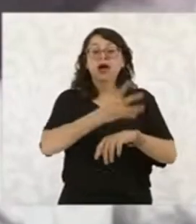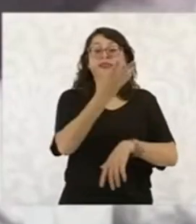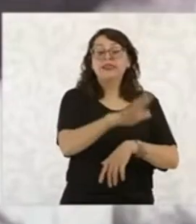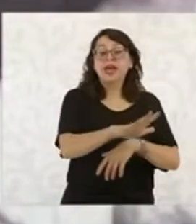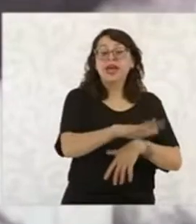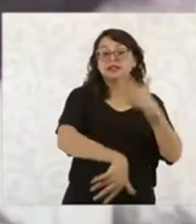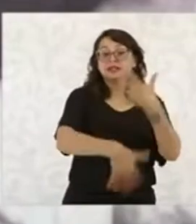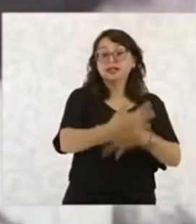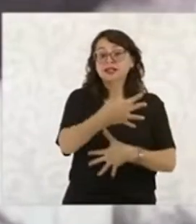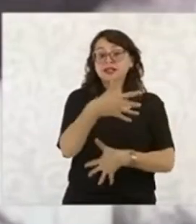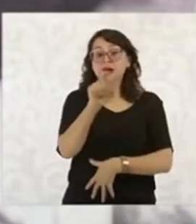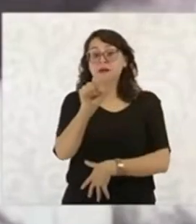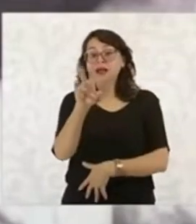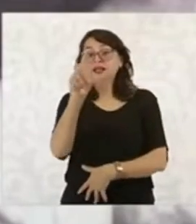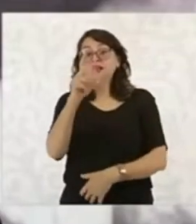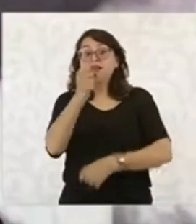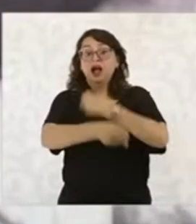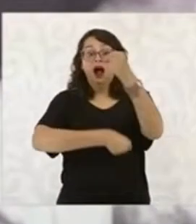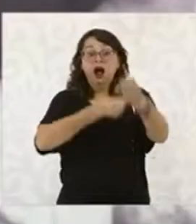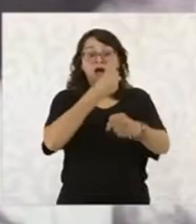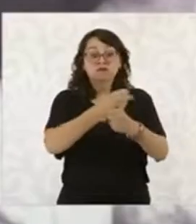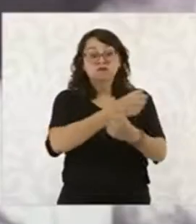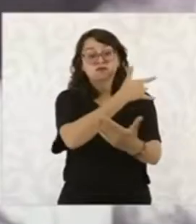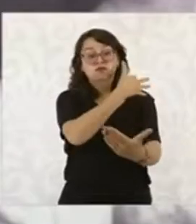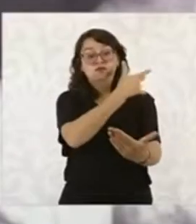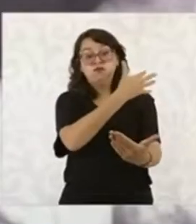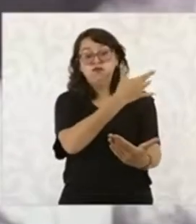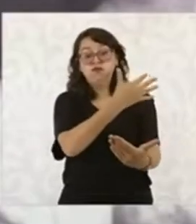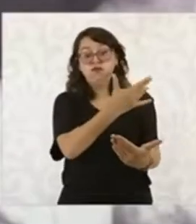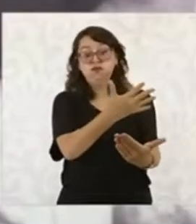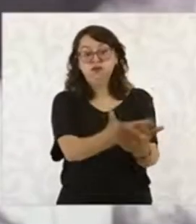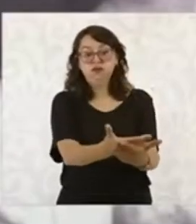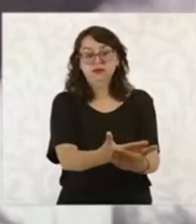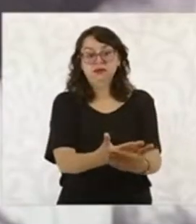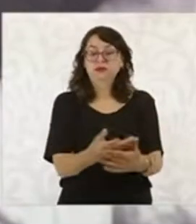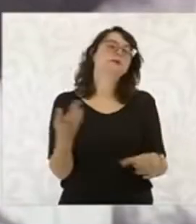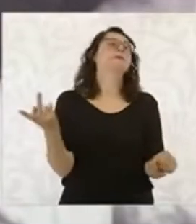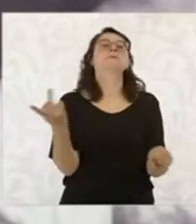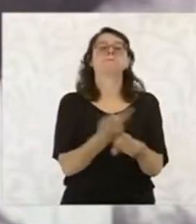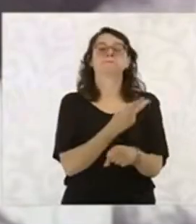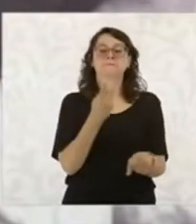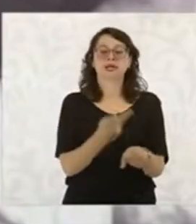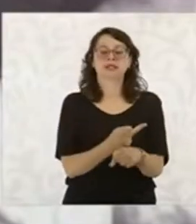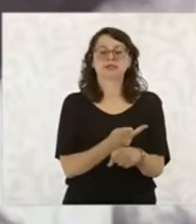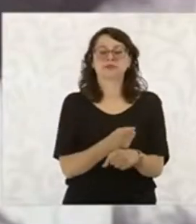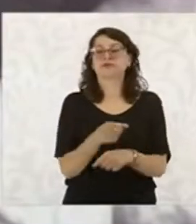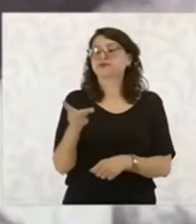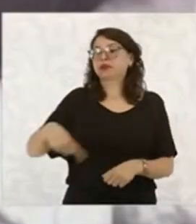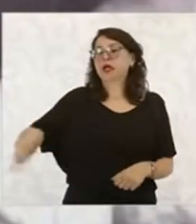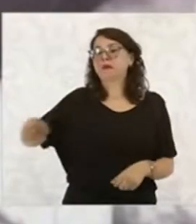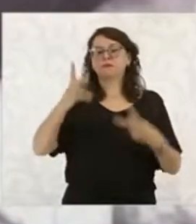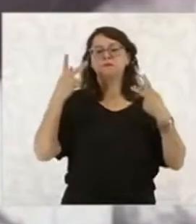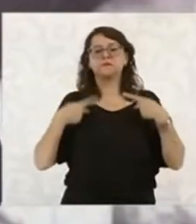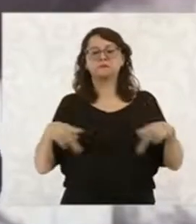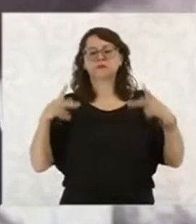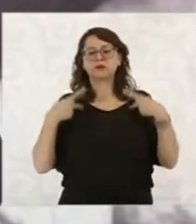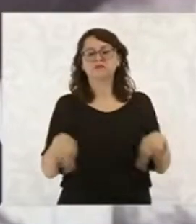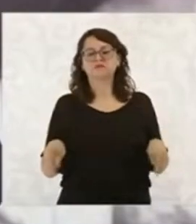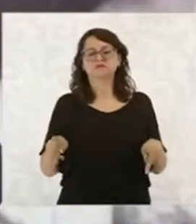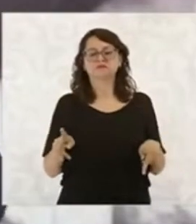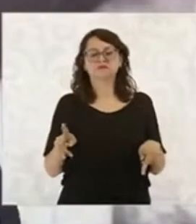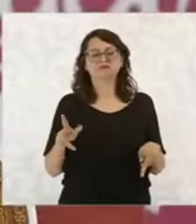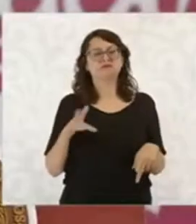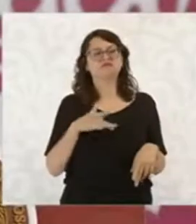años. ¿Eso en qué repercute? En que los usuarios no tienen una claridad de cuándo tienen que renovar y se concatena con un